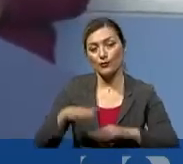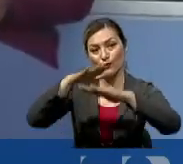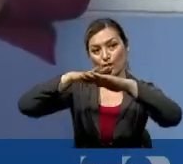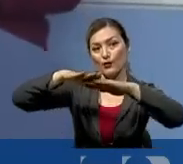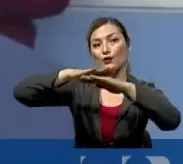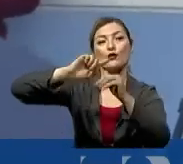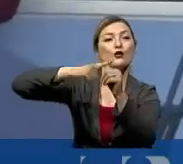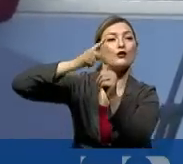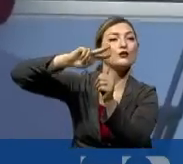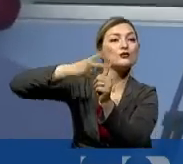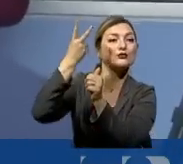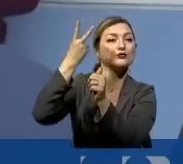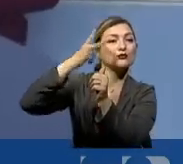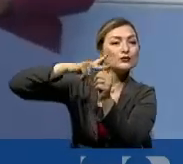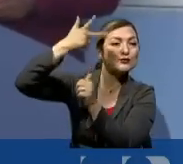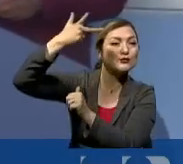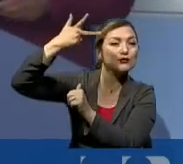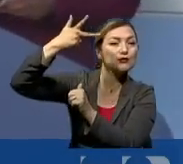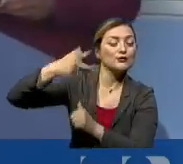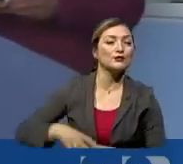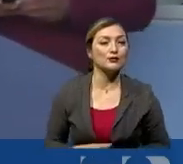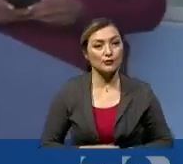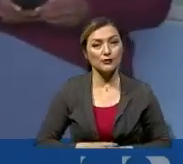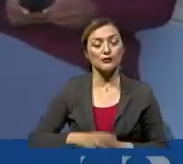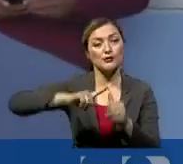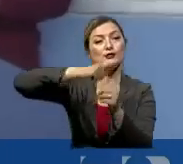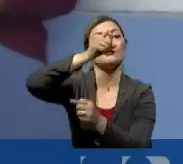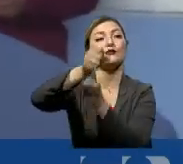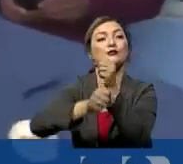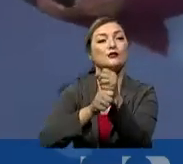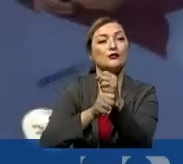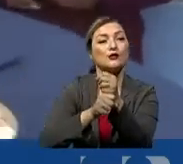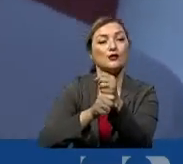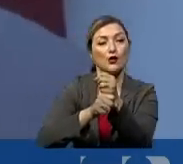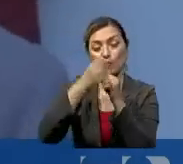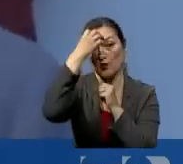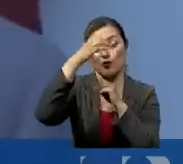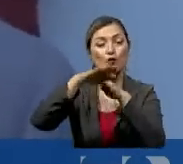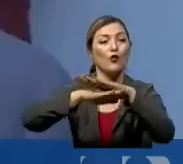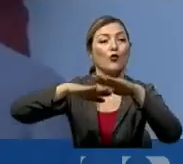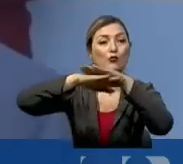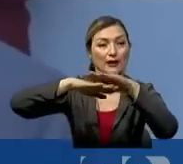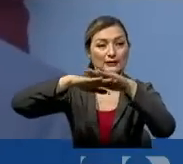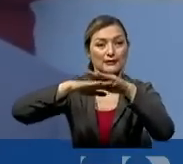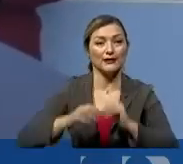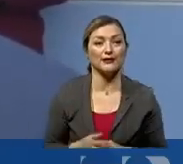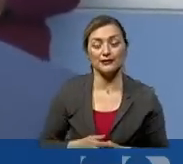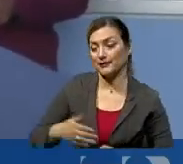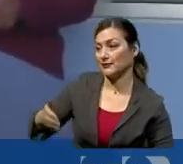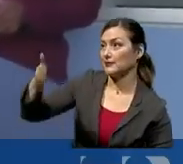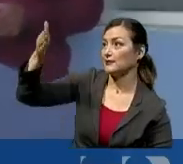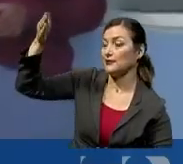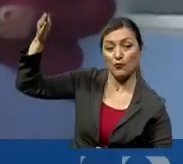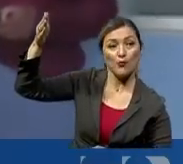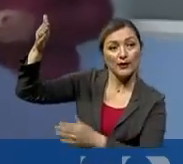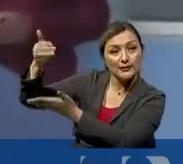bachillerato, primero, segundo y tercero, y más el primer año de educación básica. El propósito es que los grandecitos, más grandes,